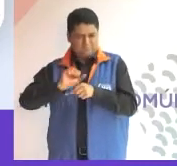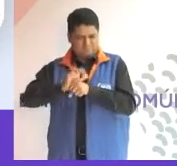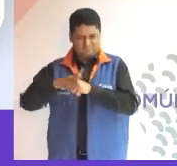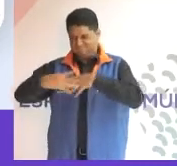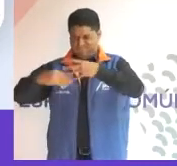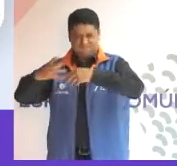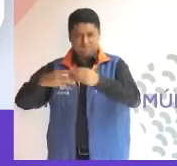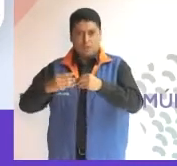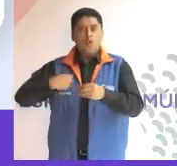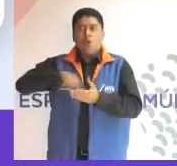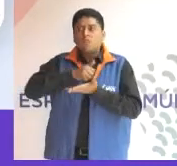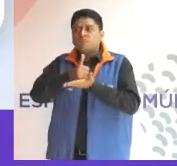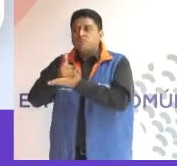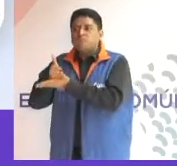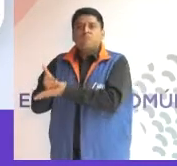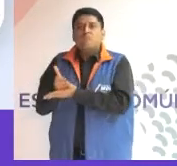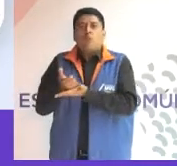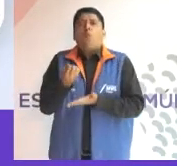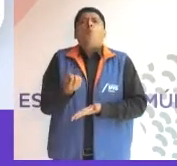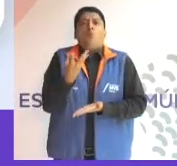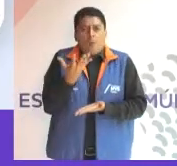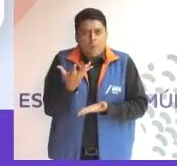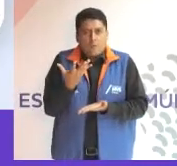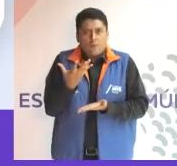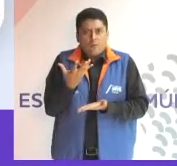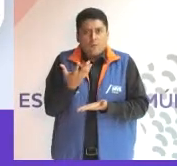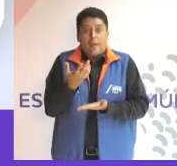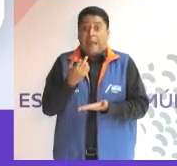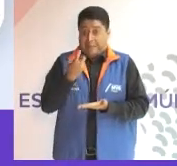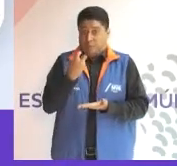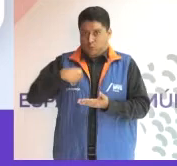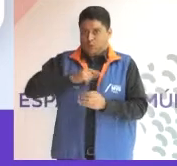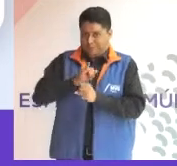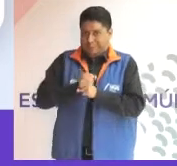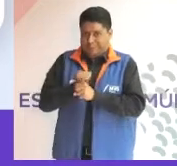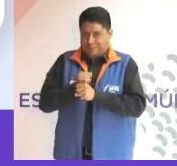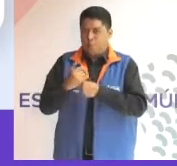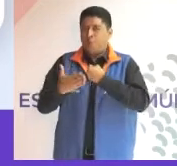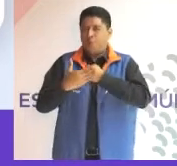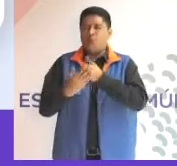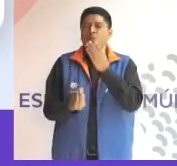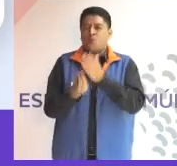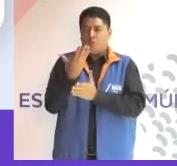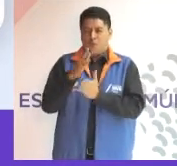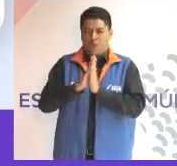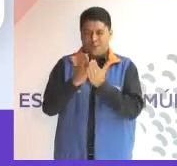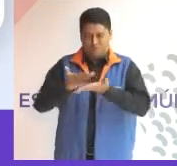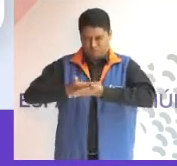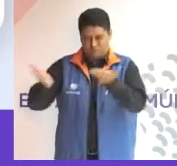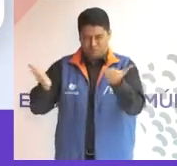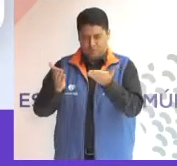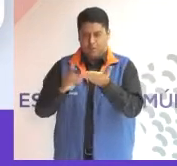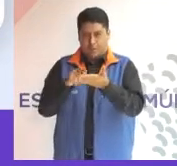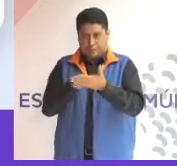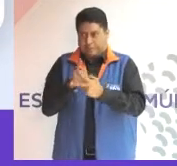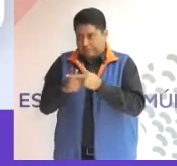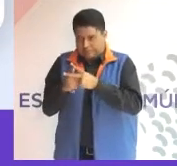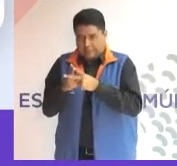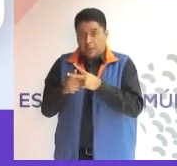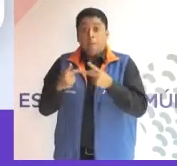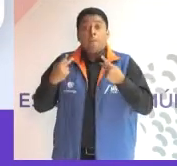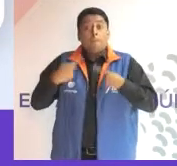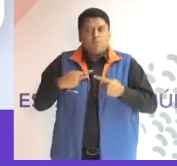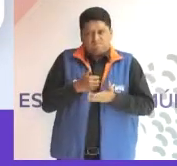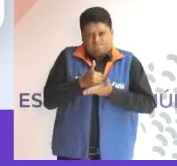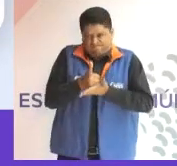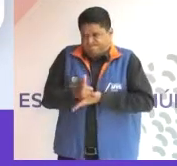datos nuevos para este nuevo libro que vamos a sacar. Y lo que las empresas, las personas y muchos los individuos dieron,